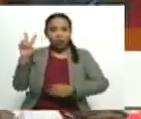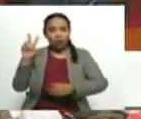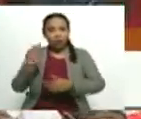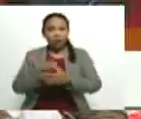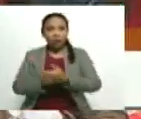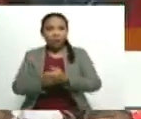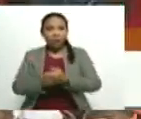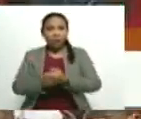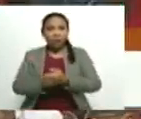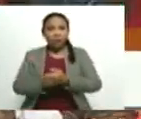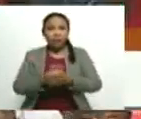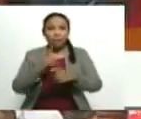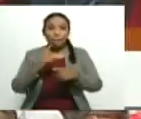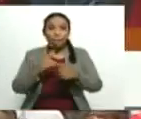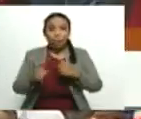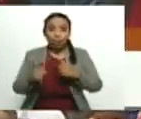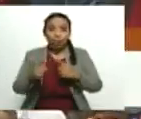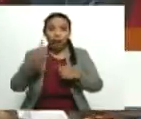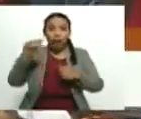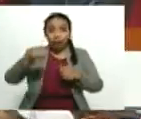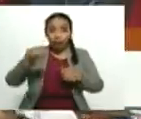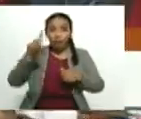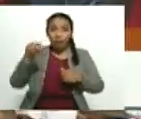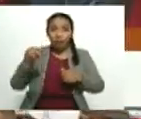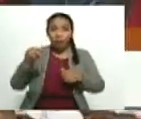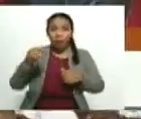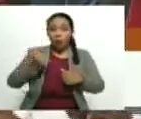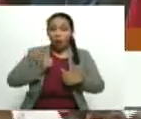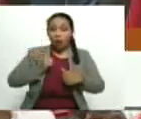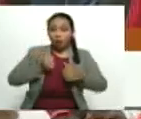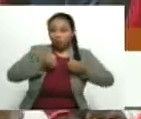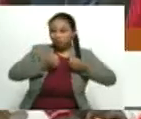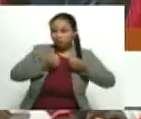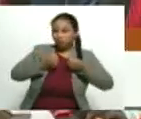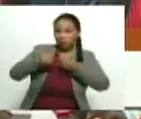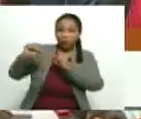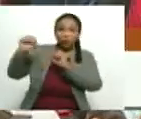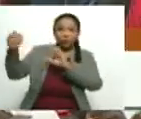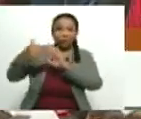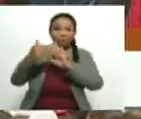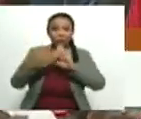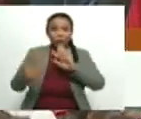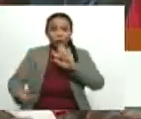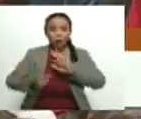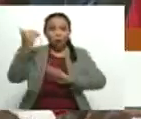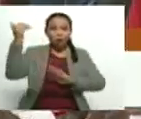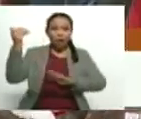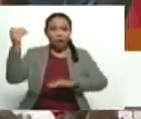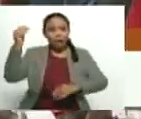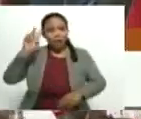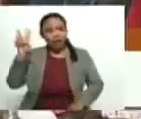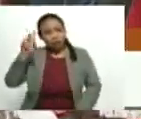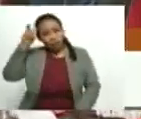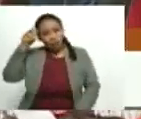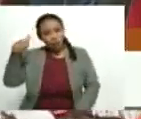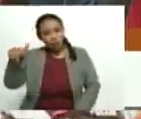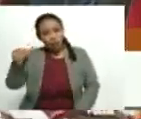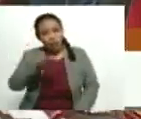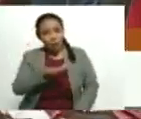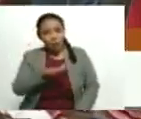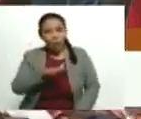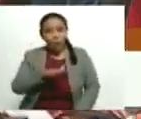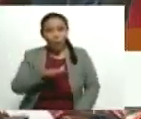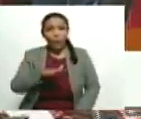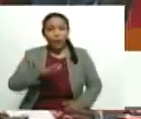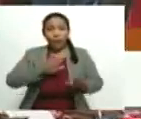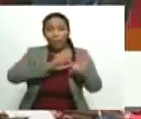para rechazar cualquier sanción, bloqueo, persecución contra la Revolución Bolivariana y contra el pueblo de Venezuela, y para darle